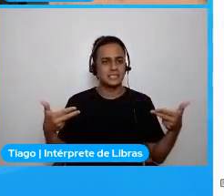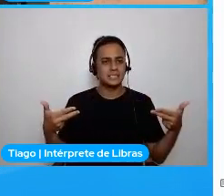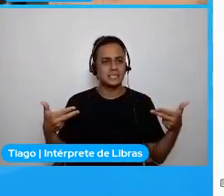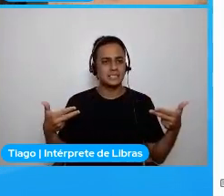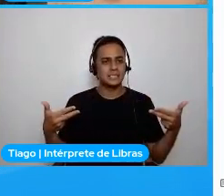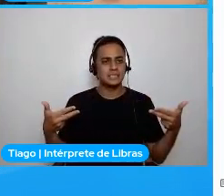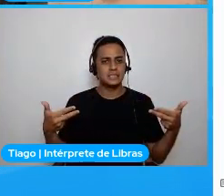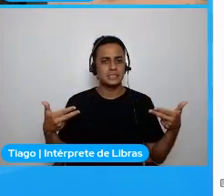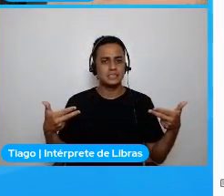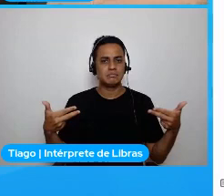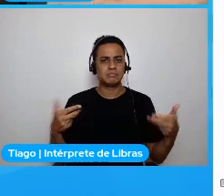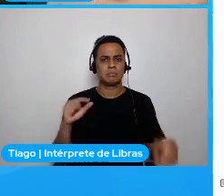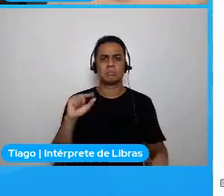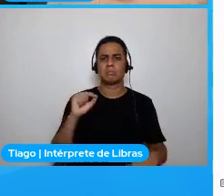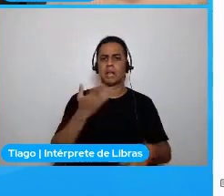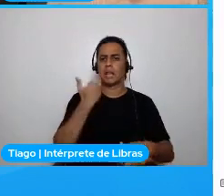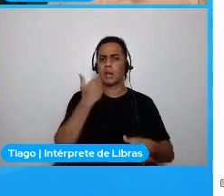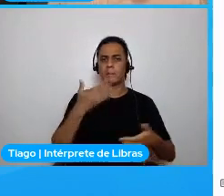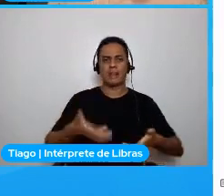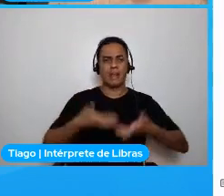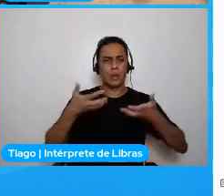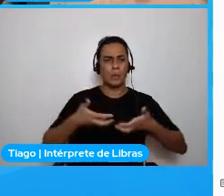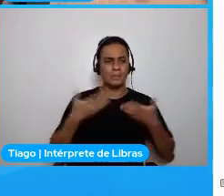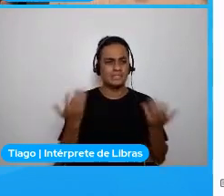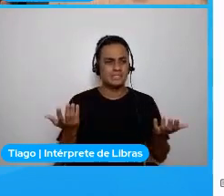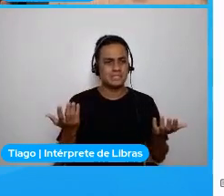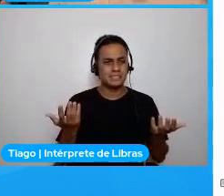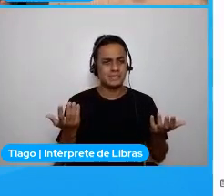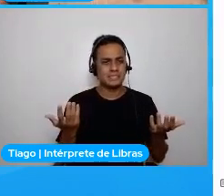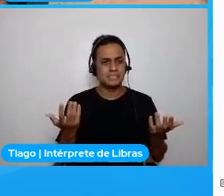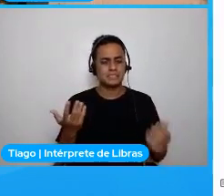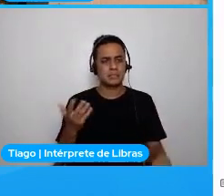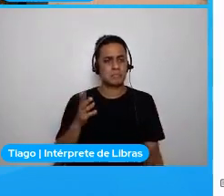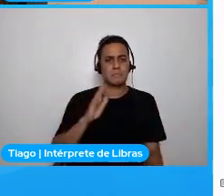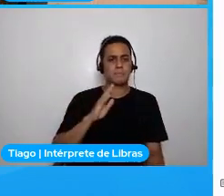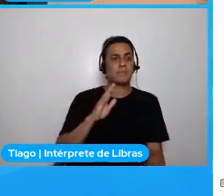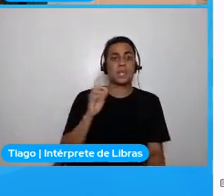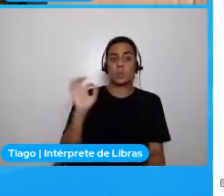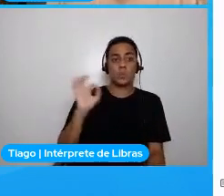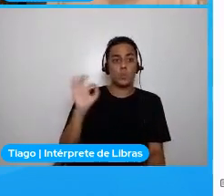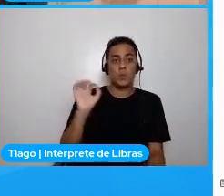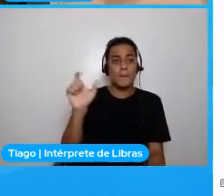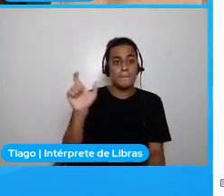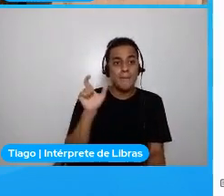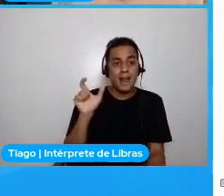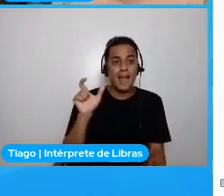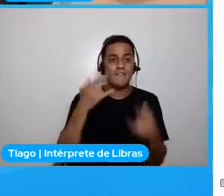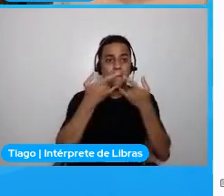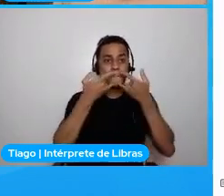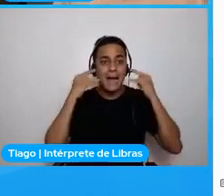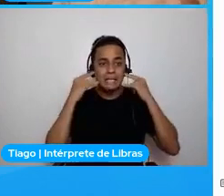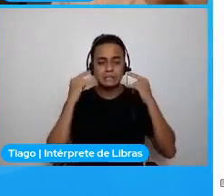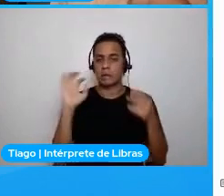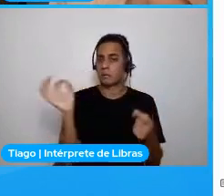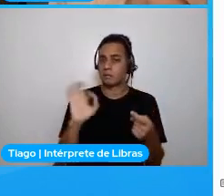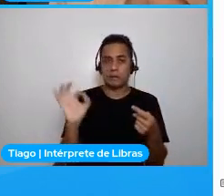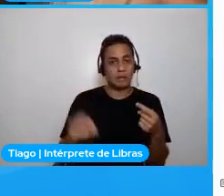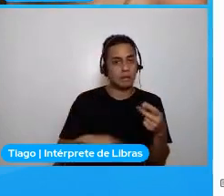como legumbres. Y que no aparezcan palabras como mascarilla,